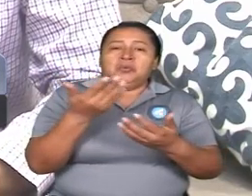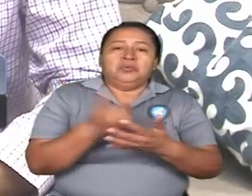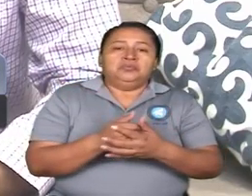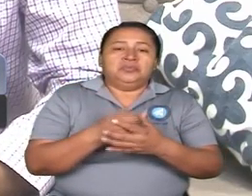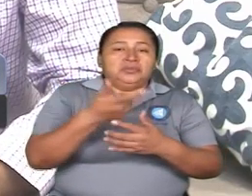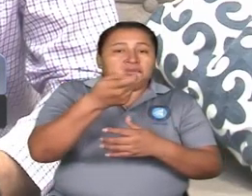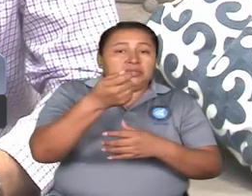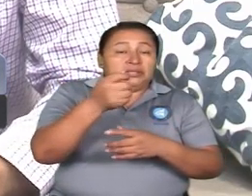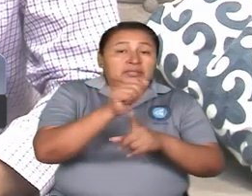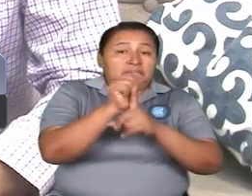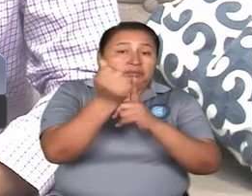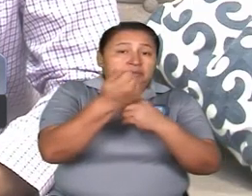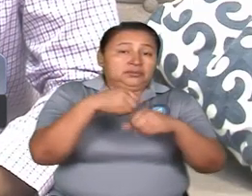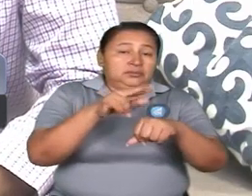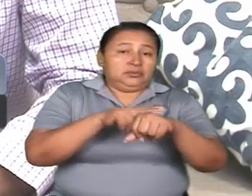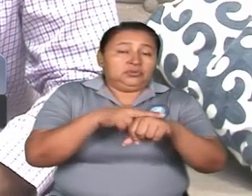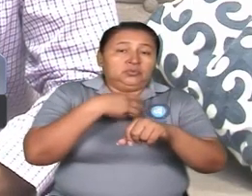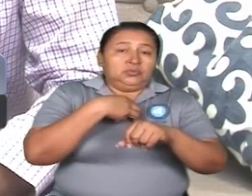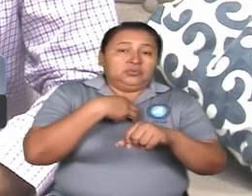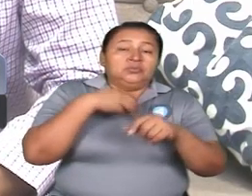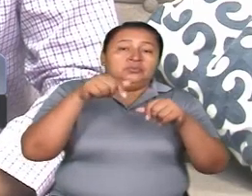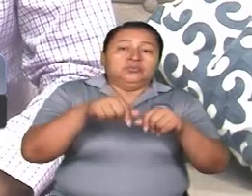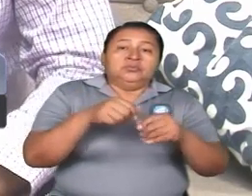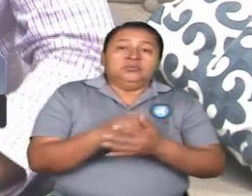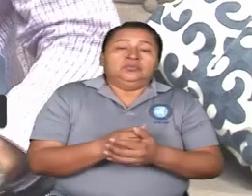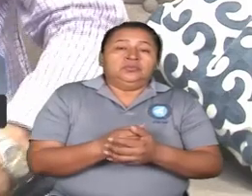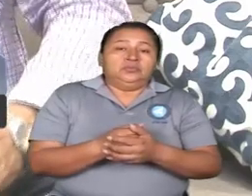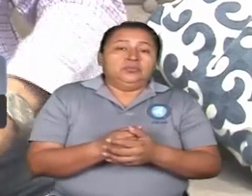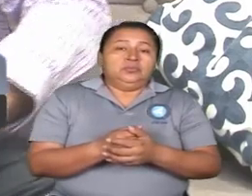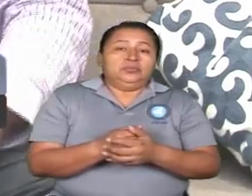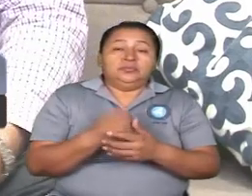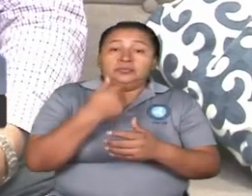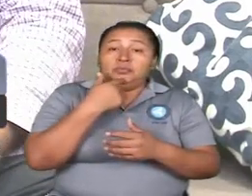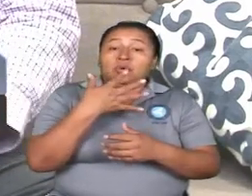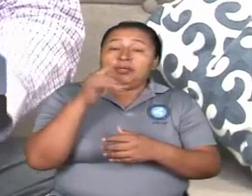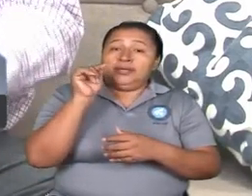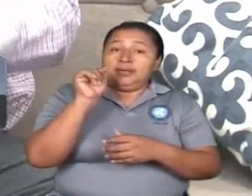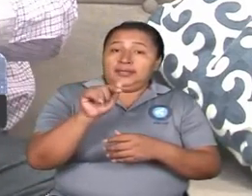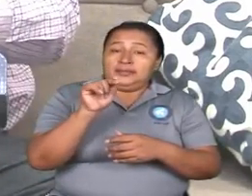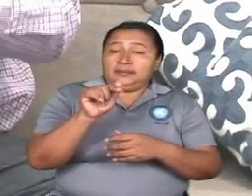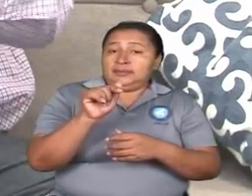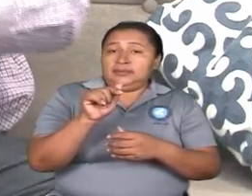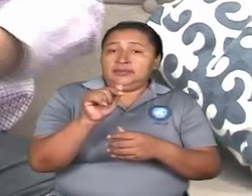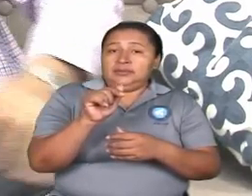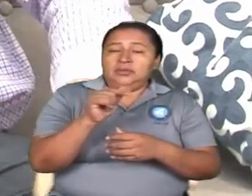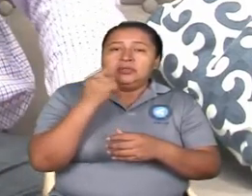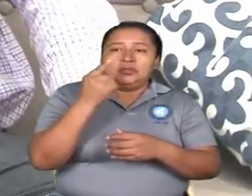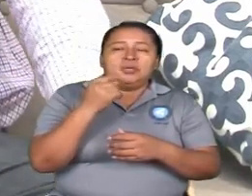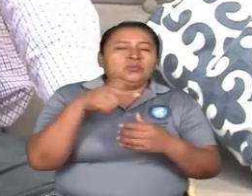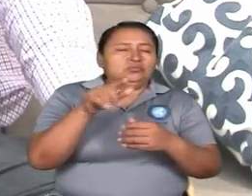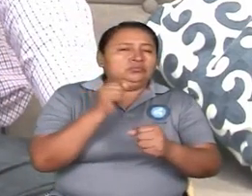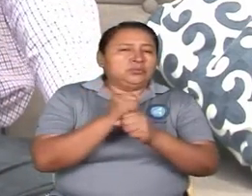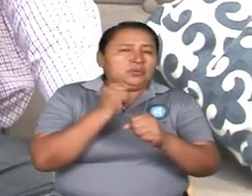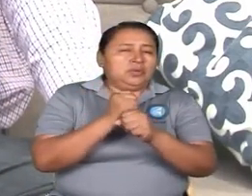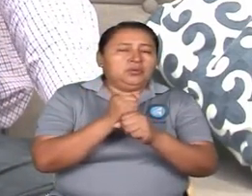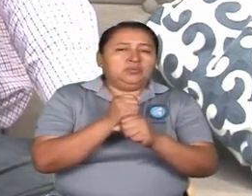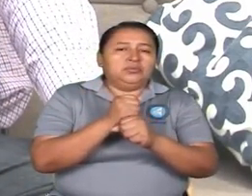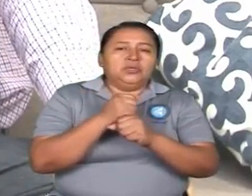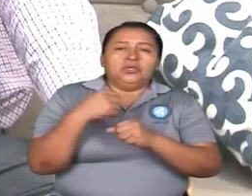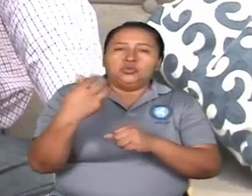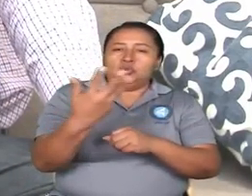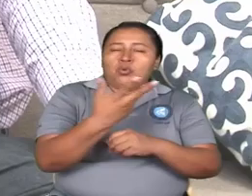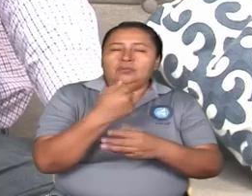canal parlamentario, el canal de la Asamblea Nacional, porque este es un producto de todo